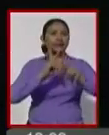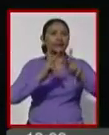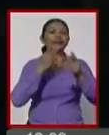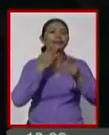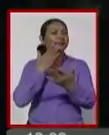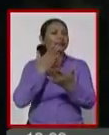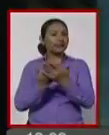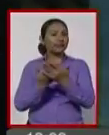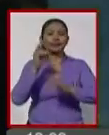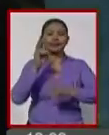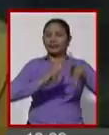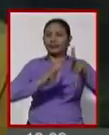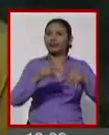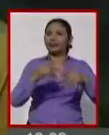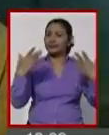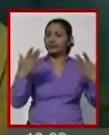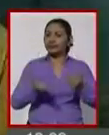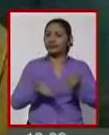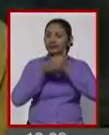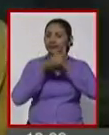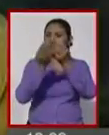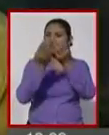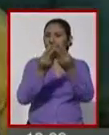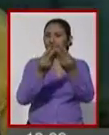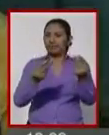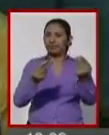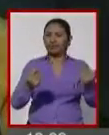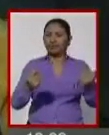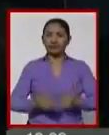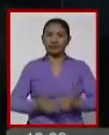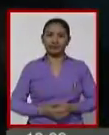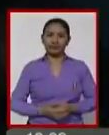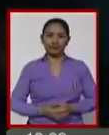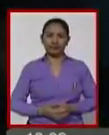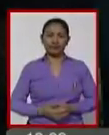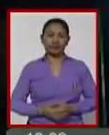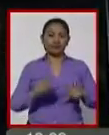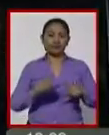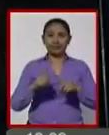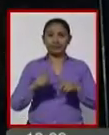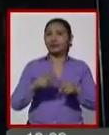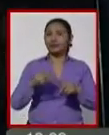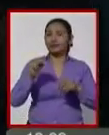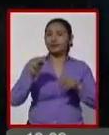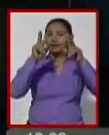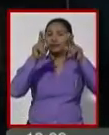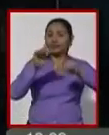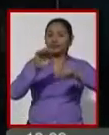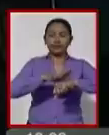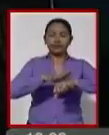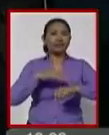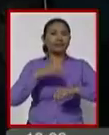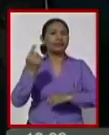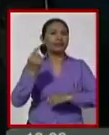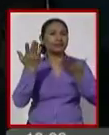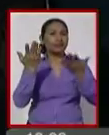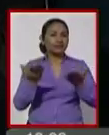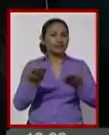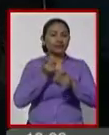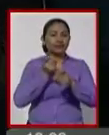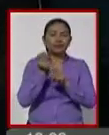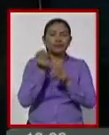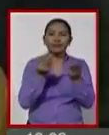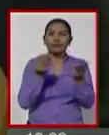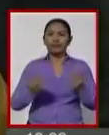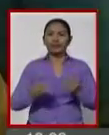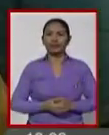buena acción vecinal ha podido ser contenido y no ha pasado a mayores. Afortunadamente no hubo personas heridas, solo se registraron daños